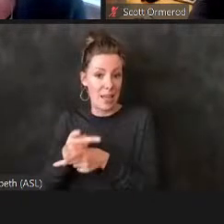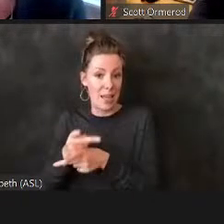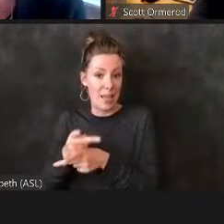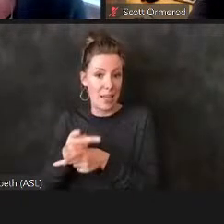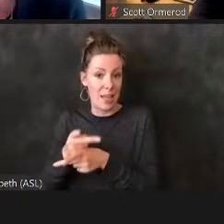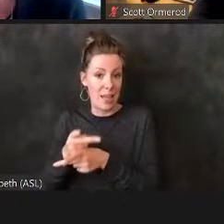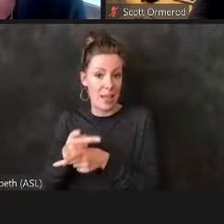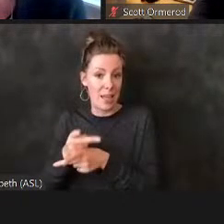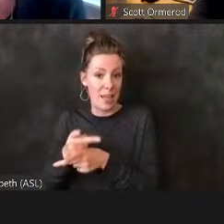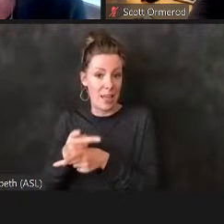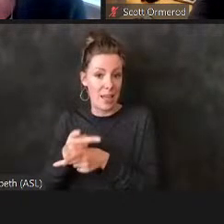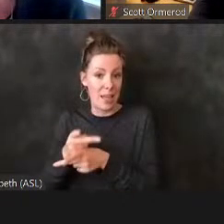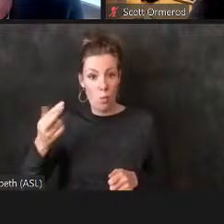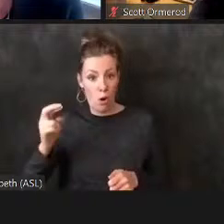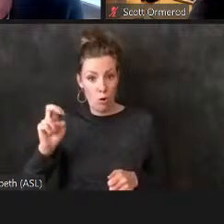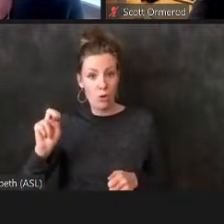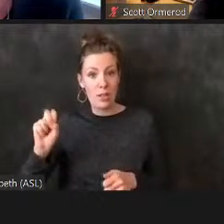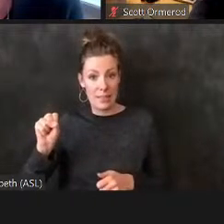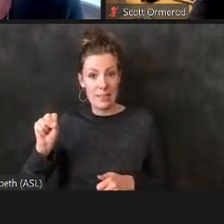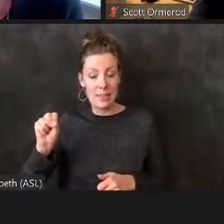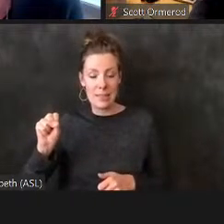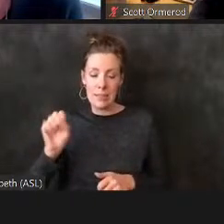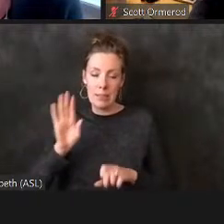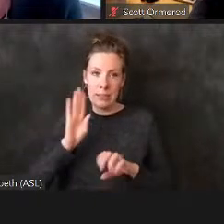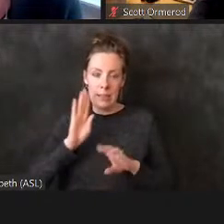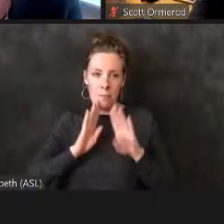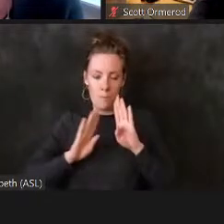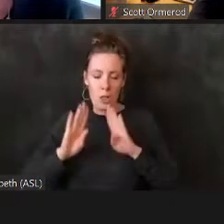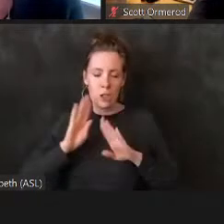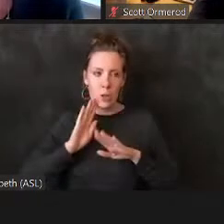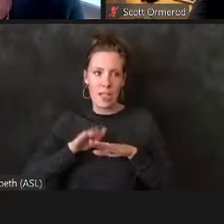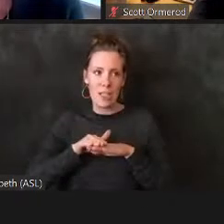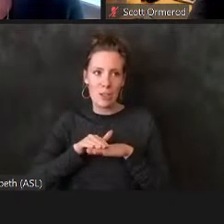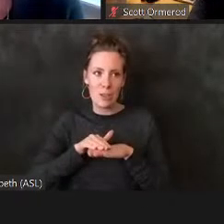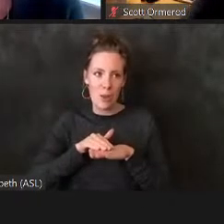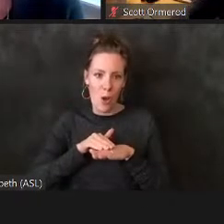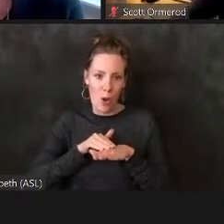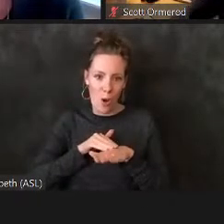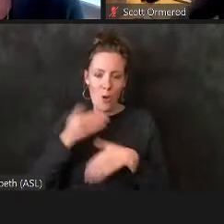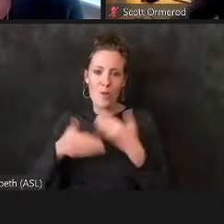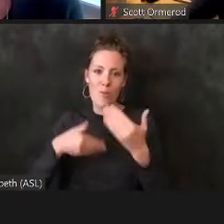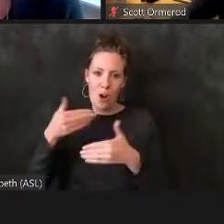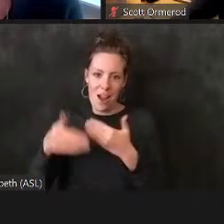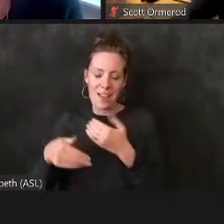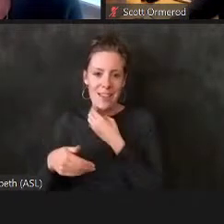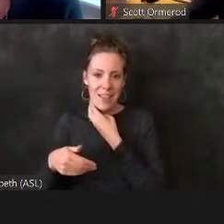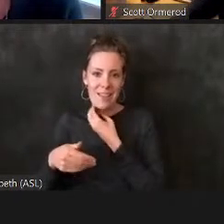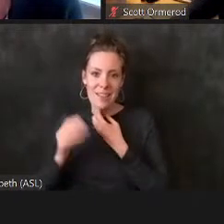programas de CVS para cuidado largo. También ese ha sido